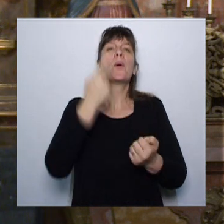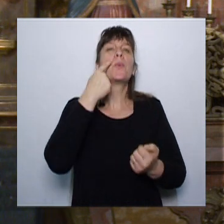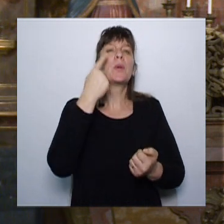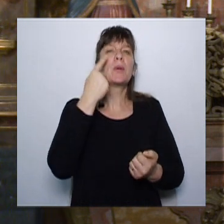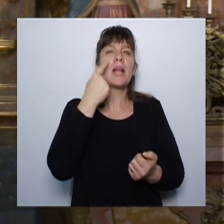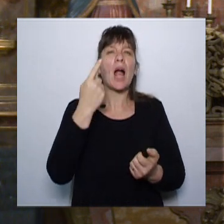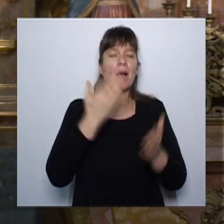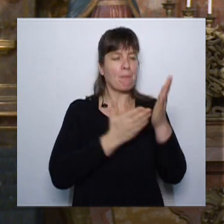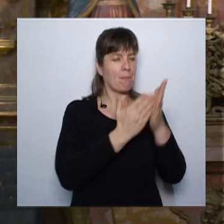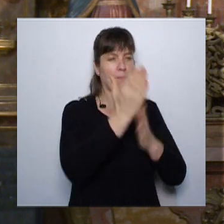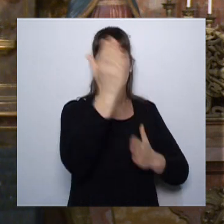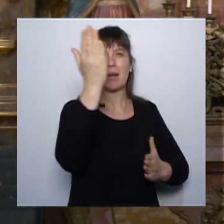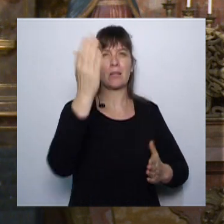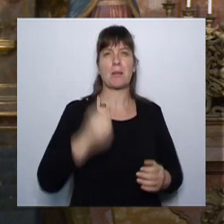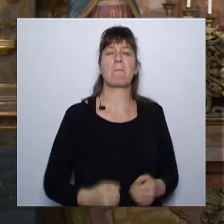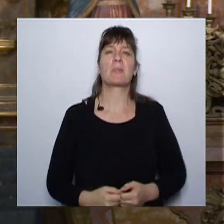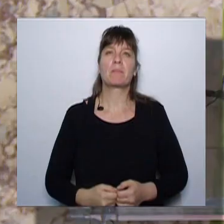vivirá eternamente